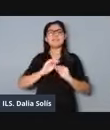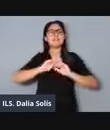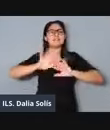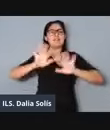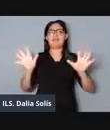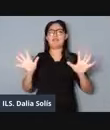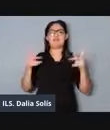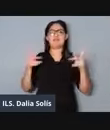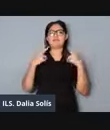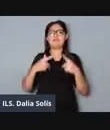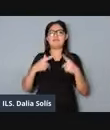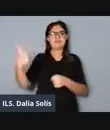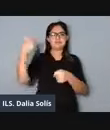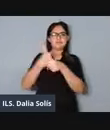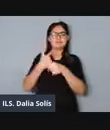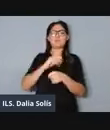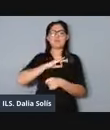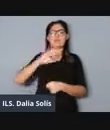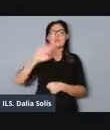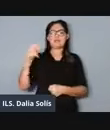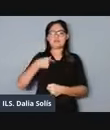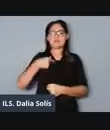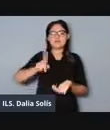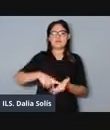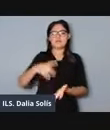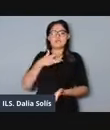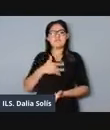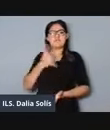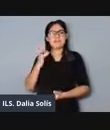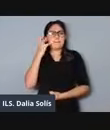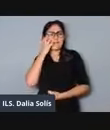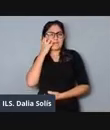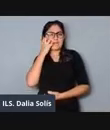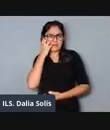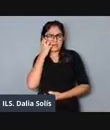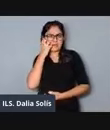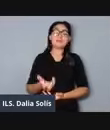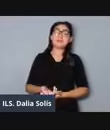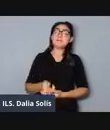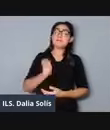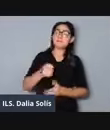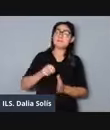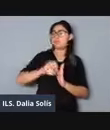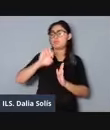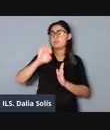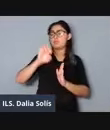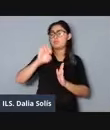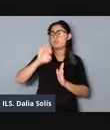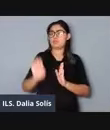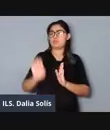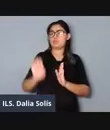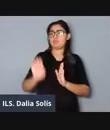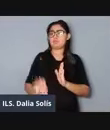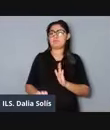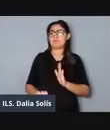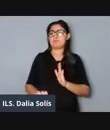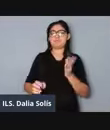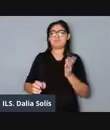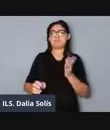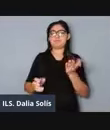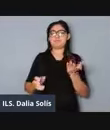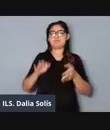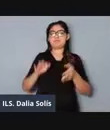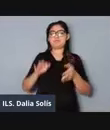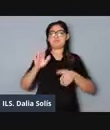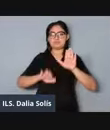a flor de piel. Y es que, por ejemplo, en este caso... a veces, y aquí voy a ser muy enfática,